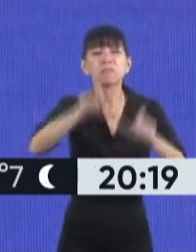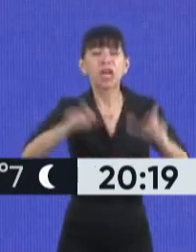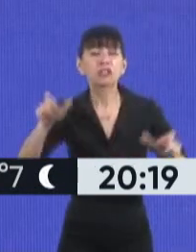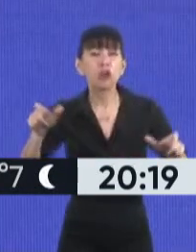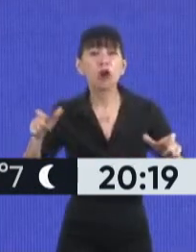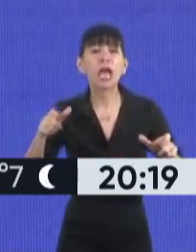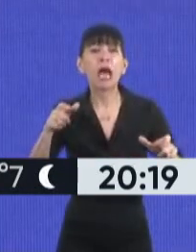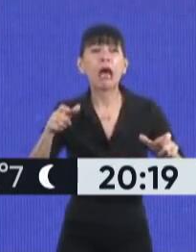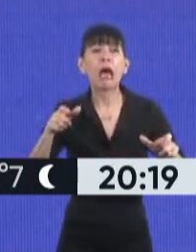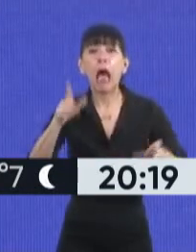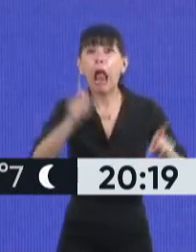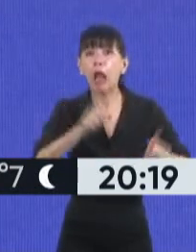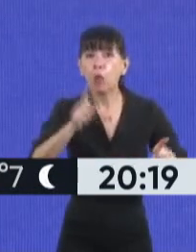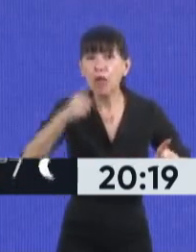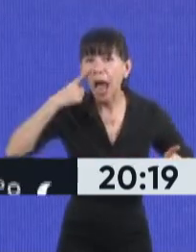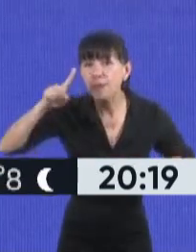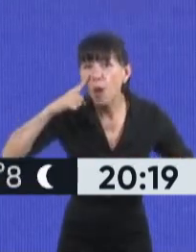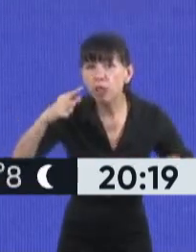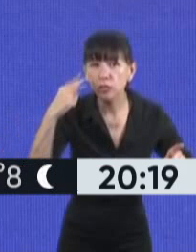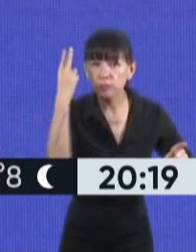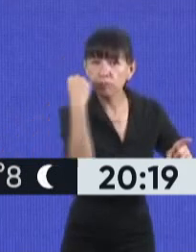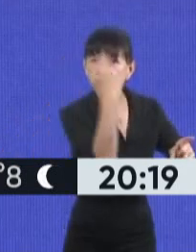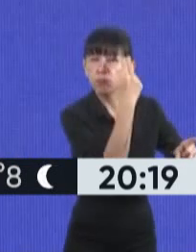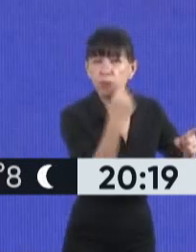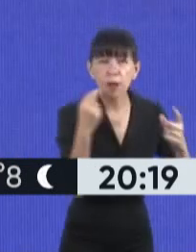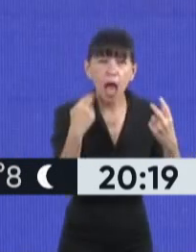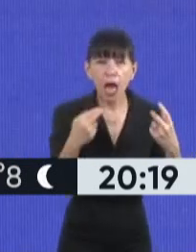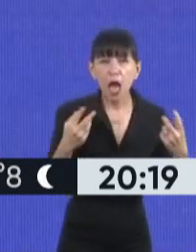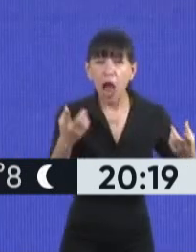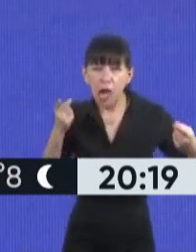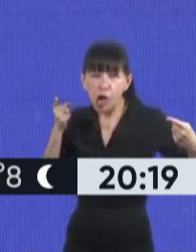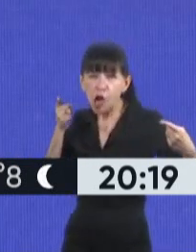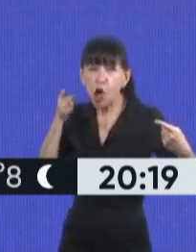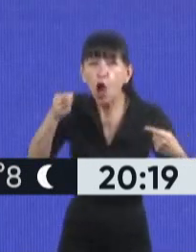y amenazaba con romper la democracia.